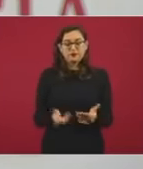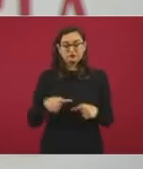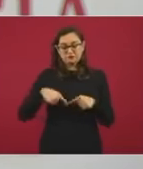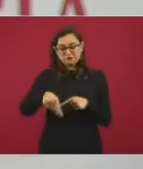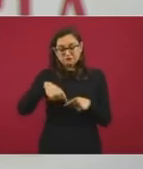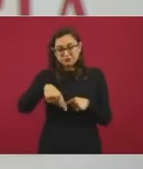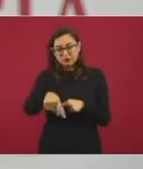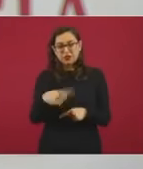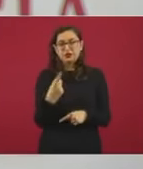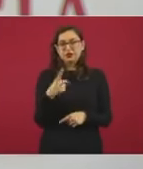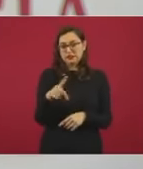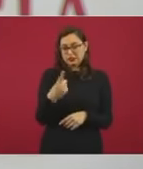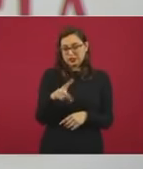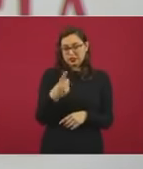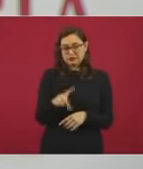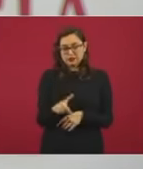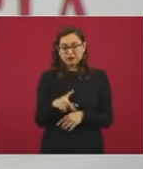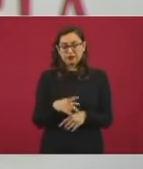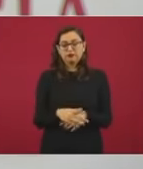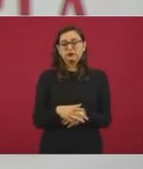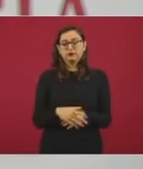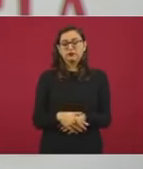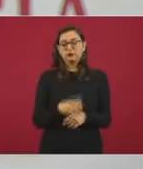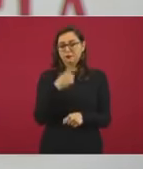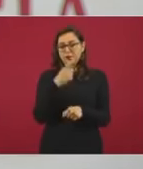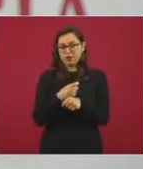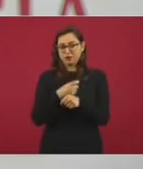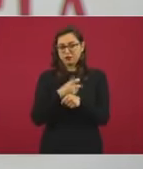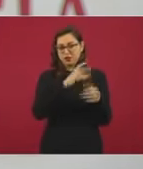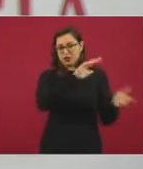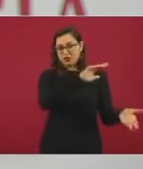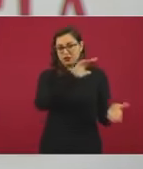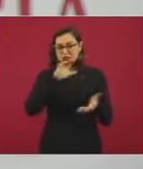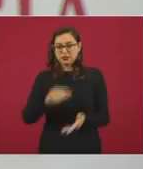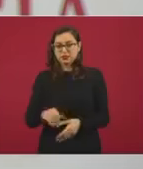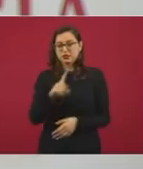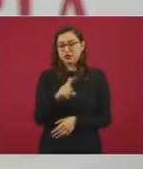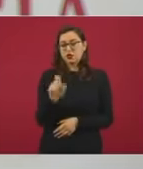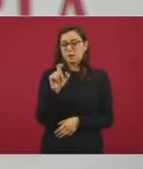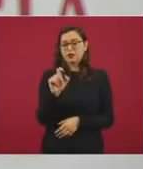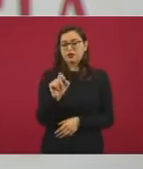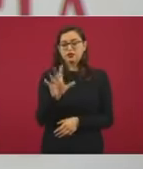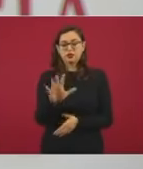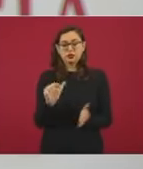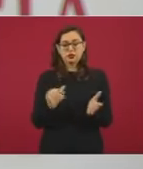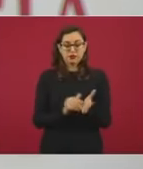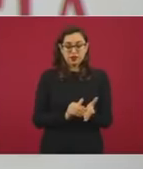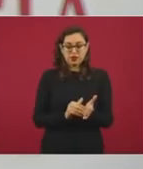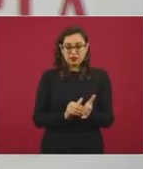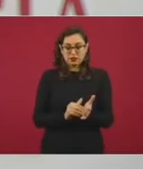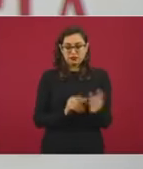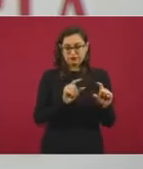este mes de diciembre del primer paquete de 125,000 dosis.